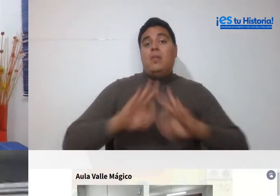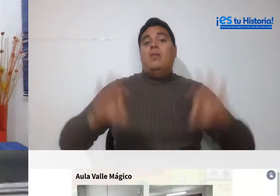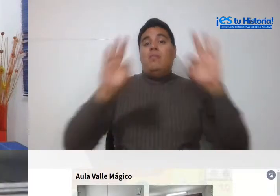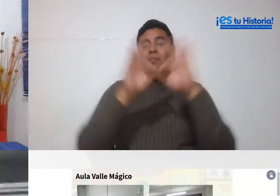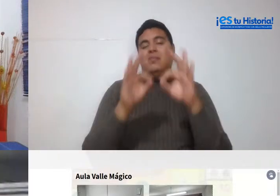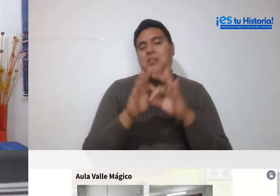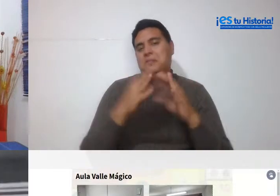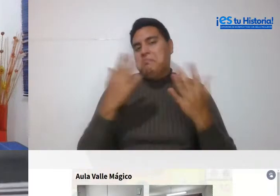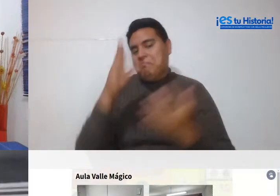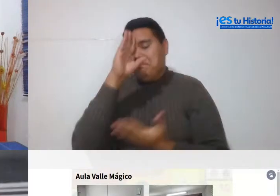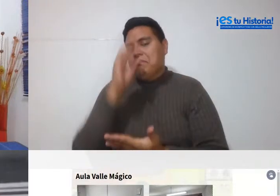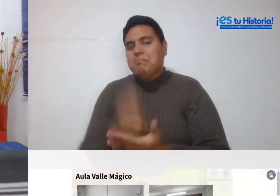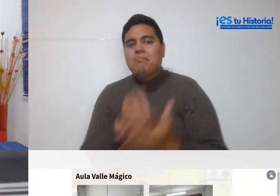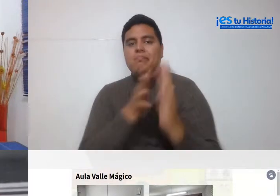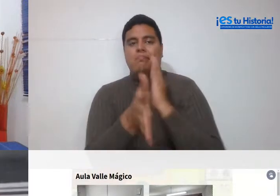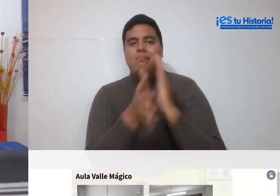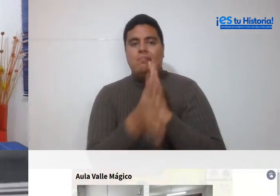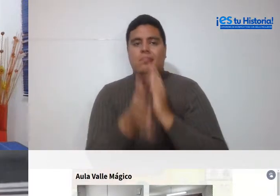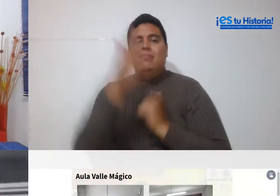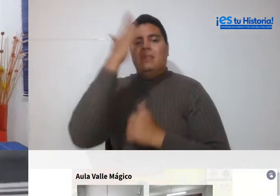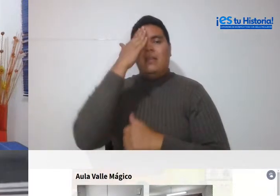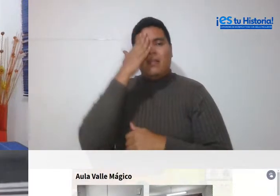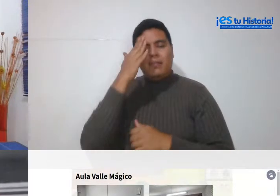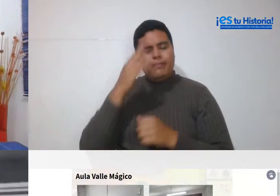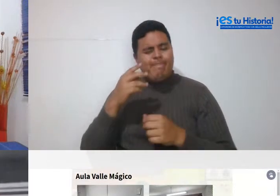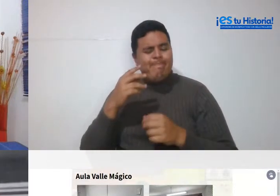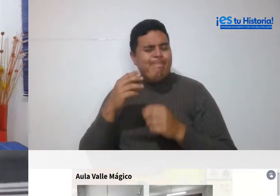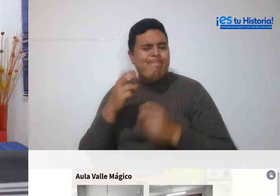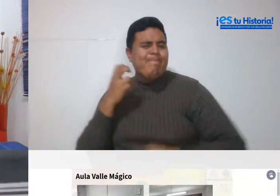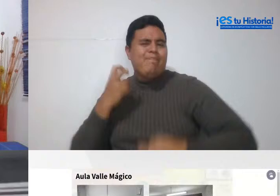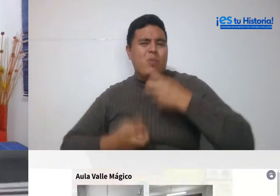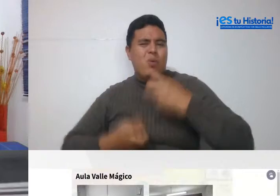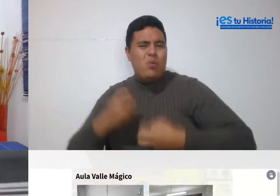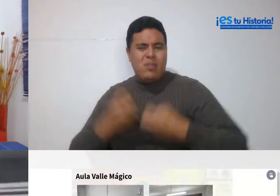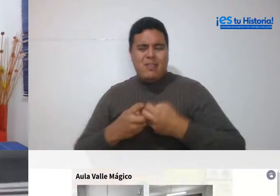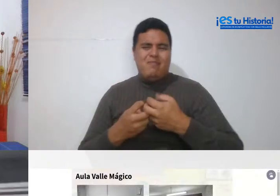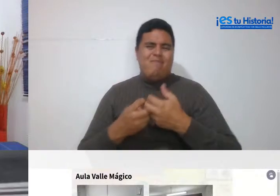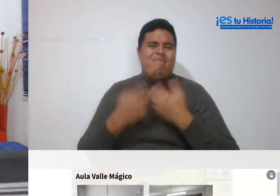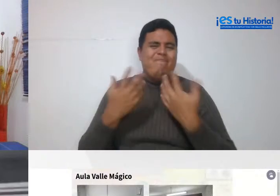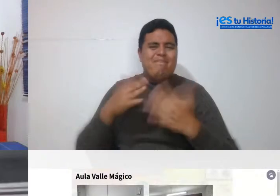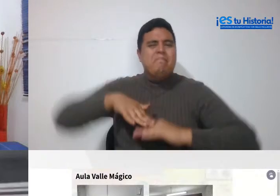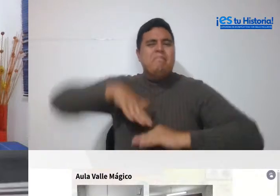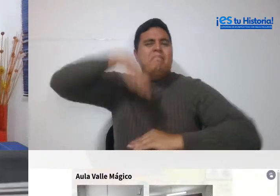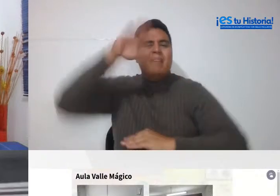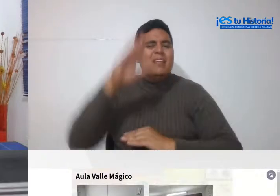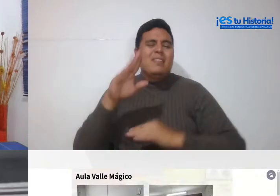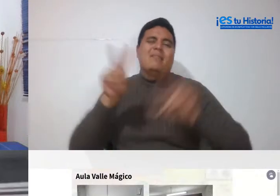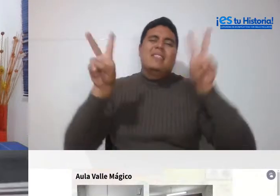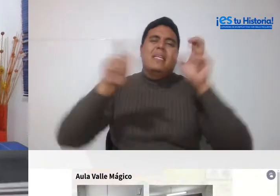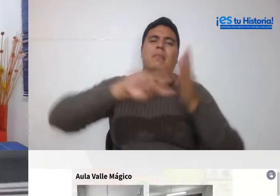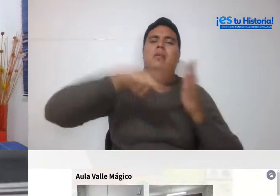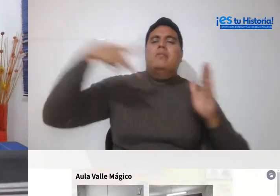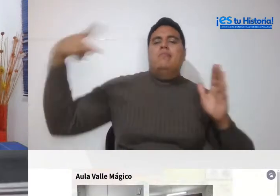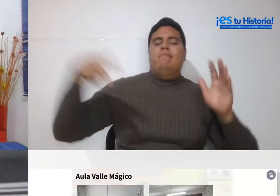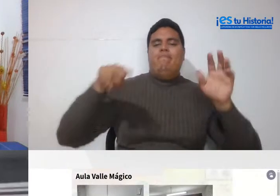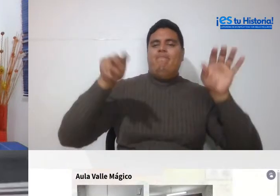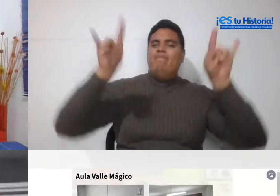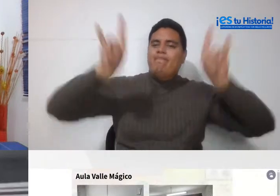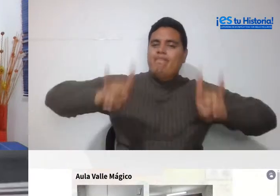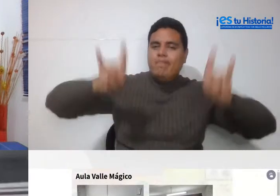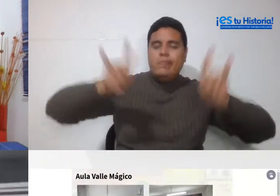porque una de las grandes problemáticas en nuestras instituciones educativas es el acceso a la conectividad.